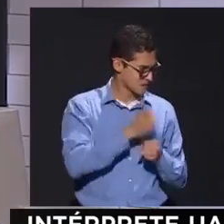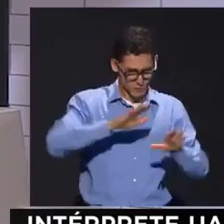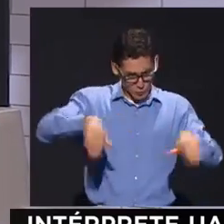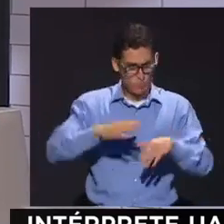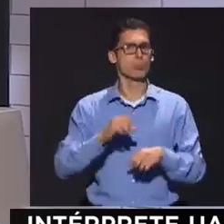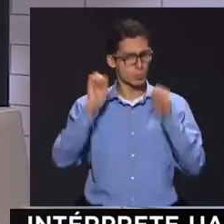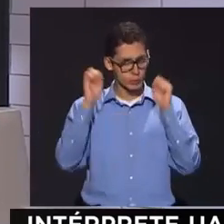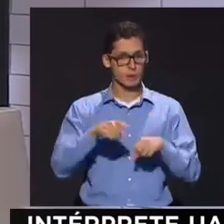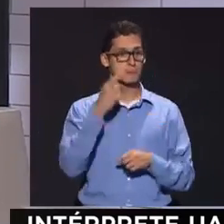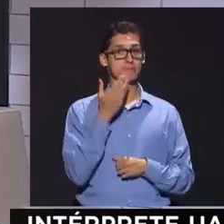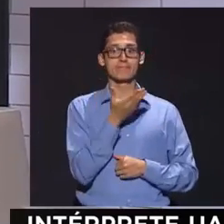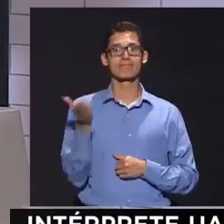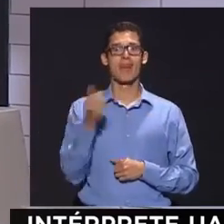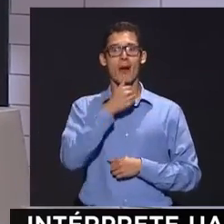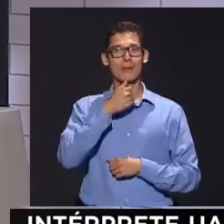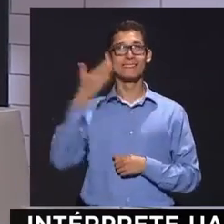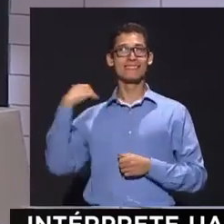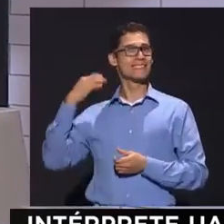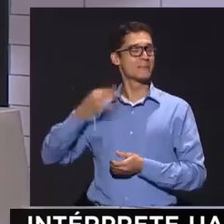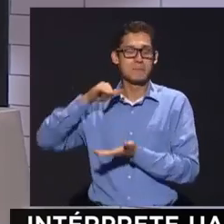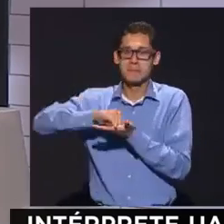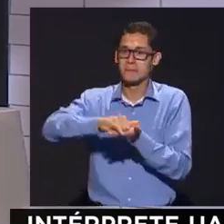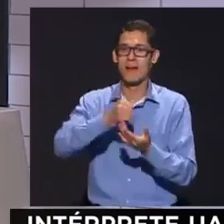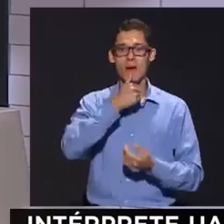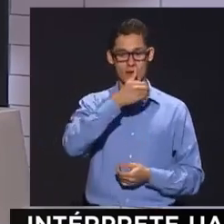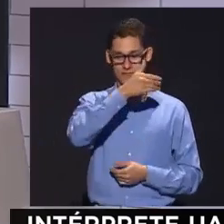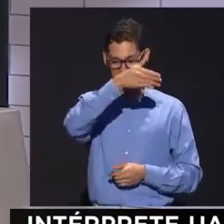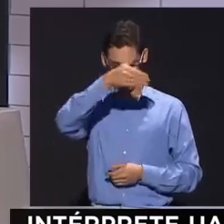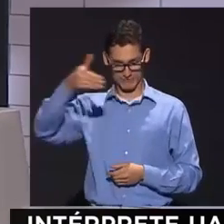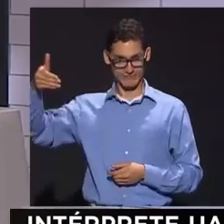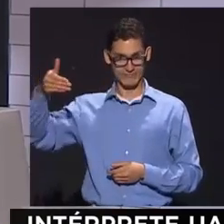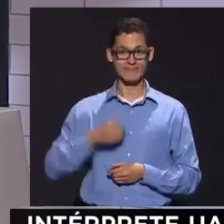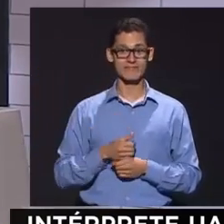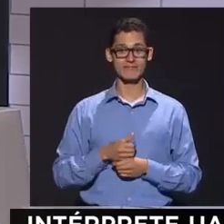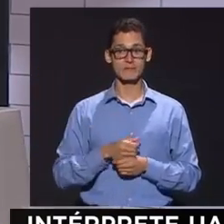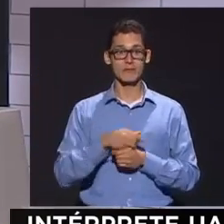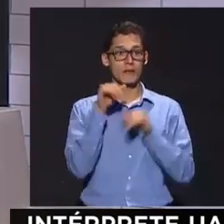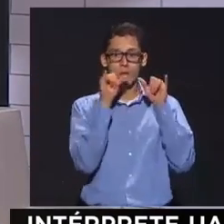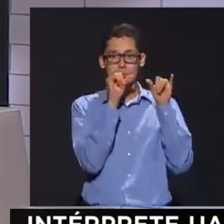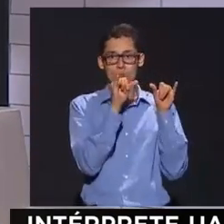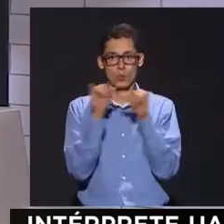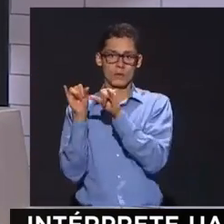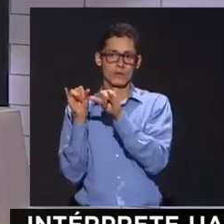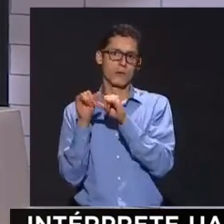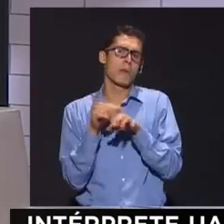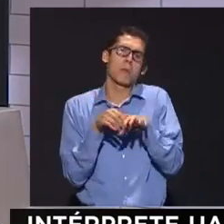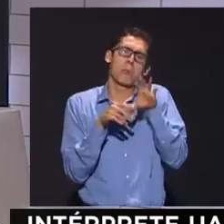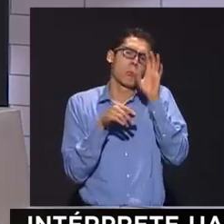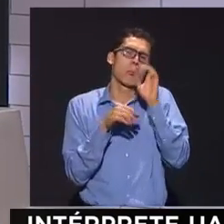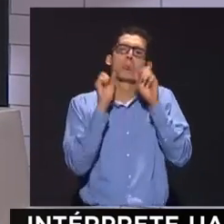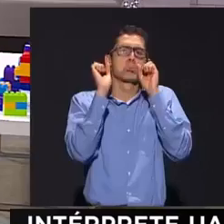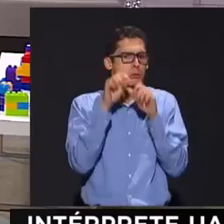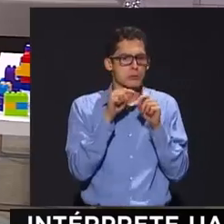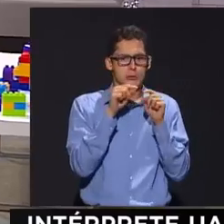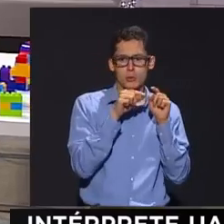tenemos agua tenemos unas botellas que hemos decidido tener botellas estandarizadas pero ya sabemos que podemos tener cualquier tipo de